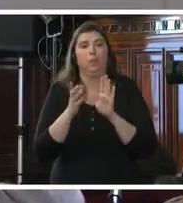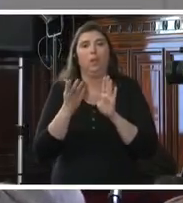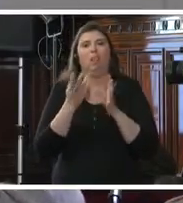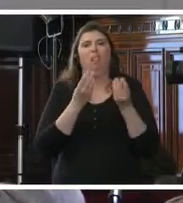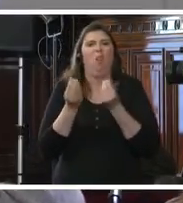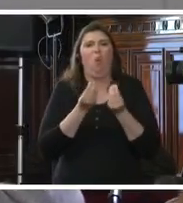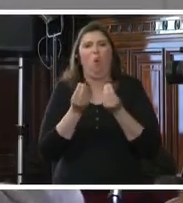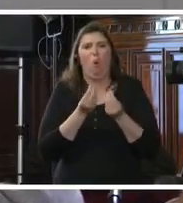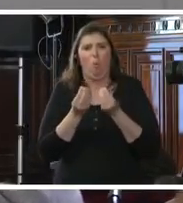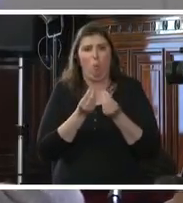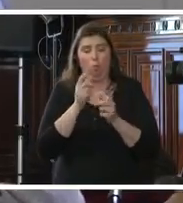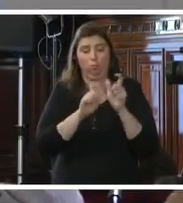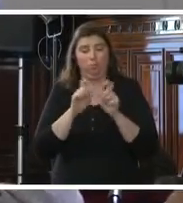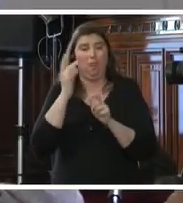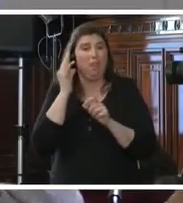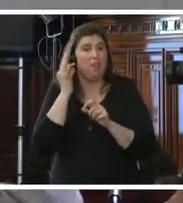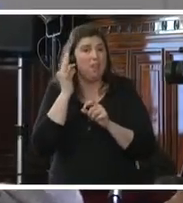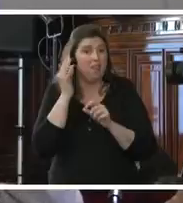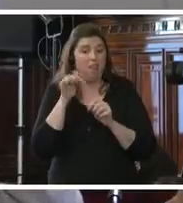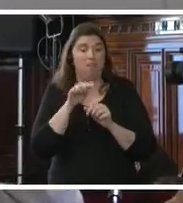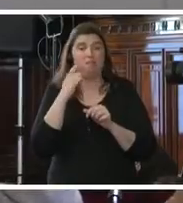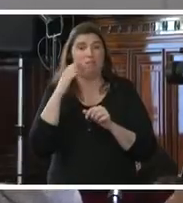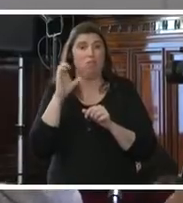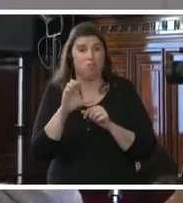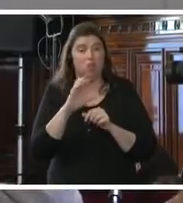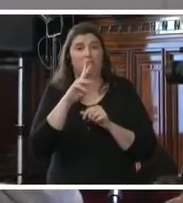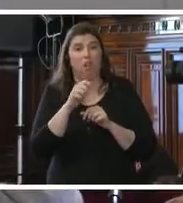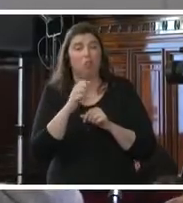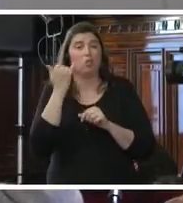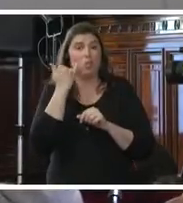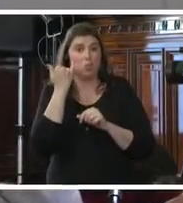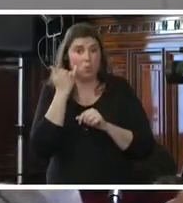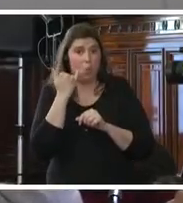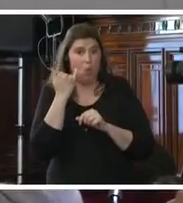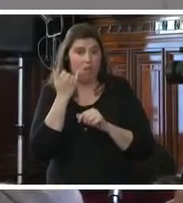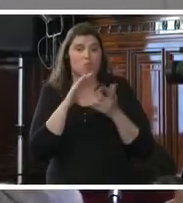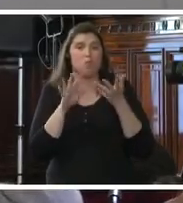las víctimas de violaciones y delitos sexuales son tratados